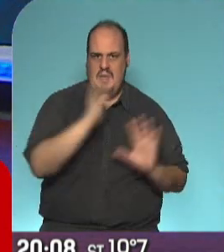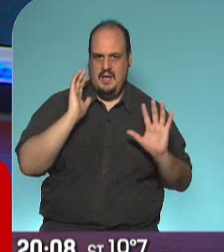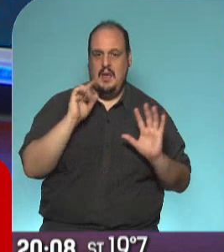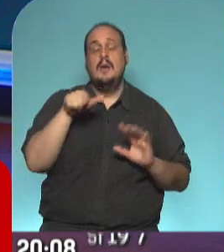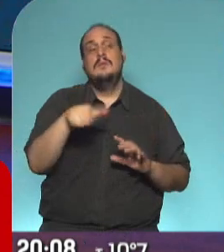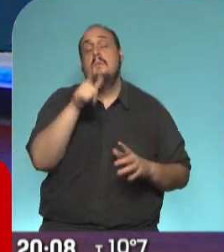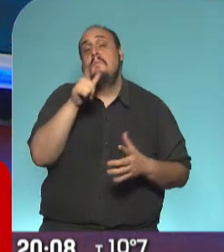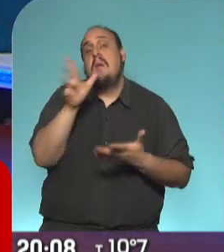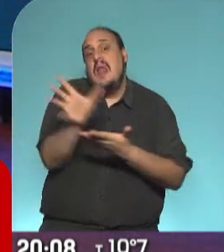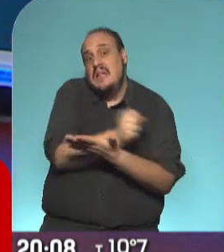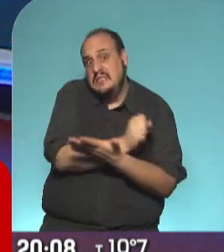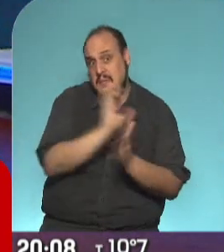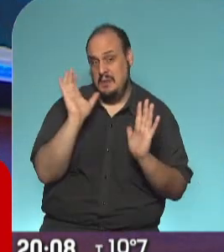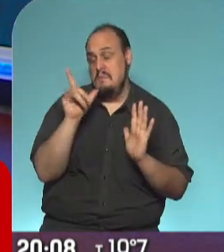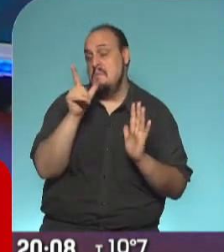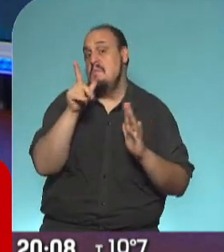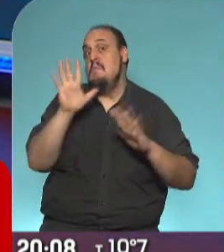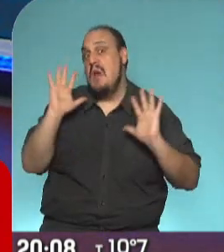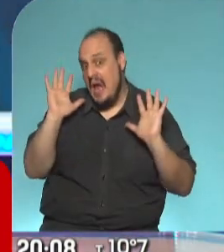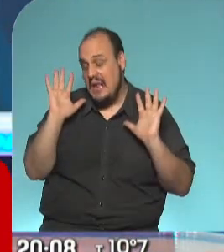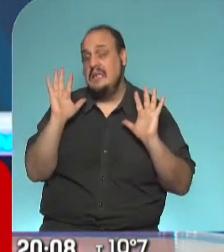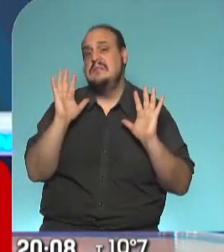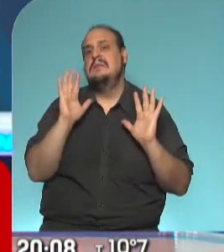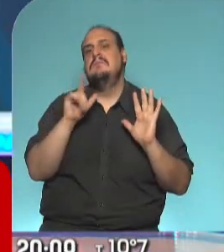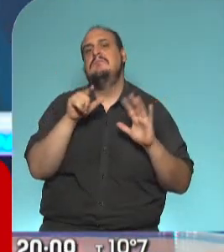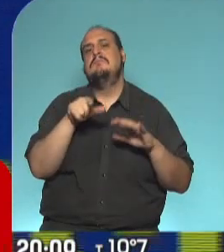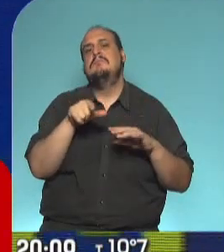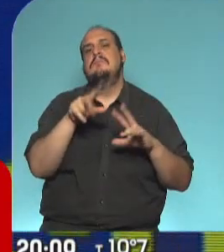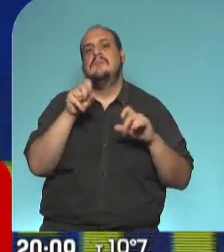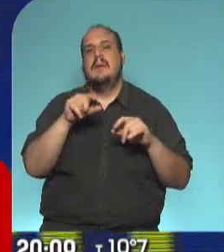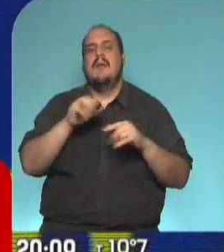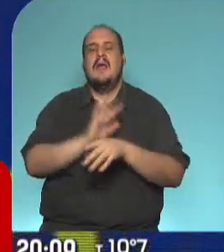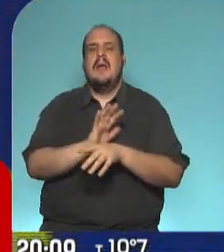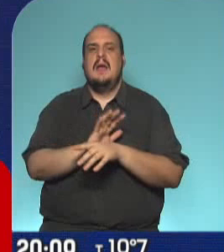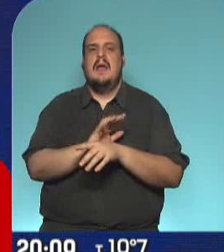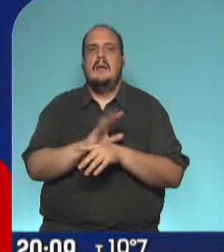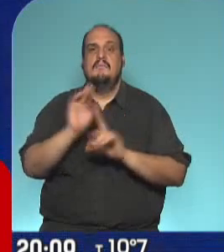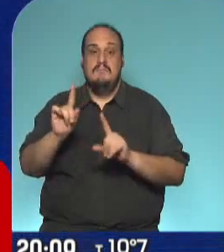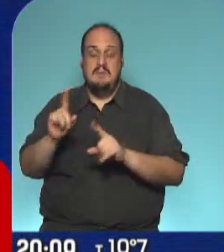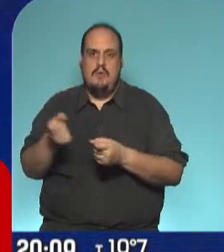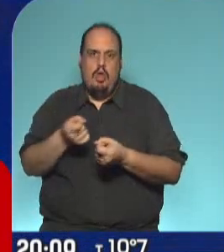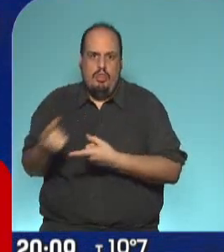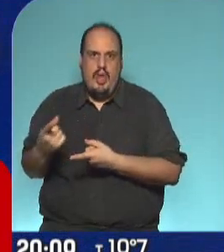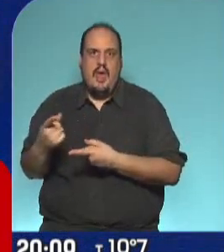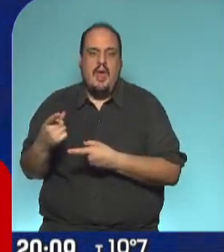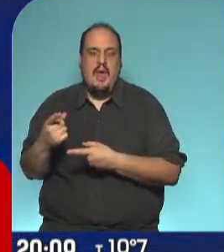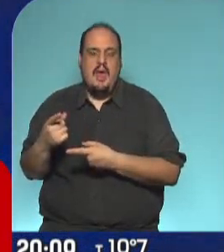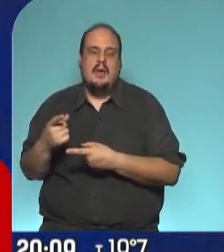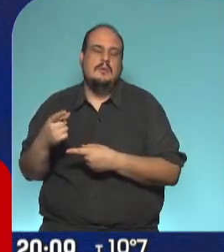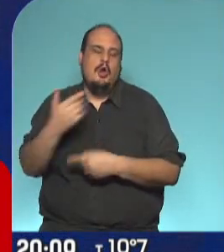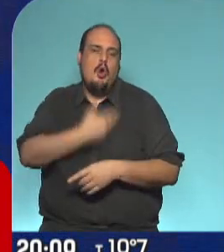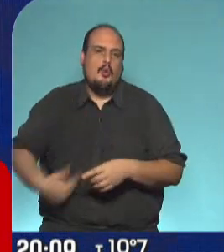ser aceptada por los acreedores, siempre teniendo en cuenta este margen de sostenibilidad que el gobierno desde el minuto